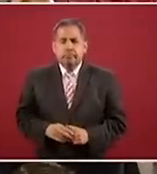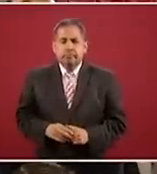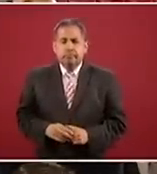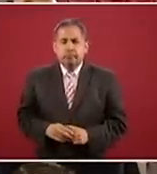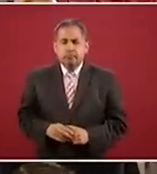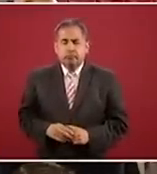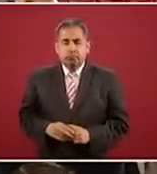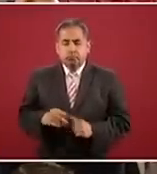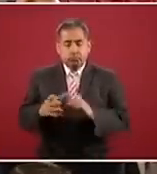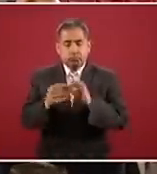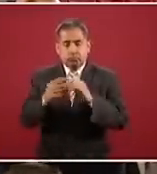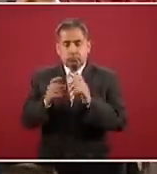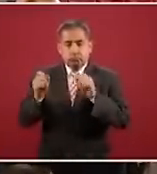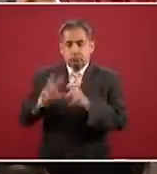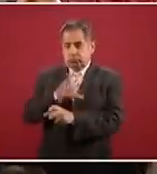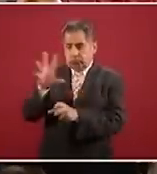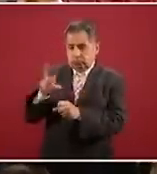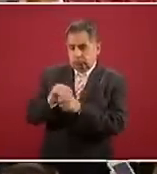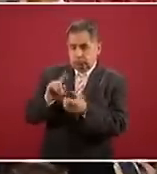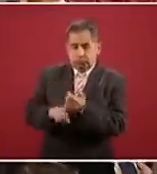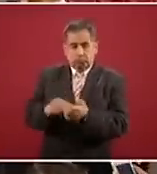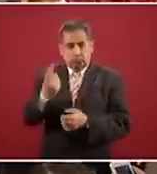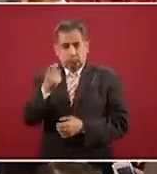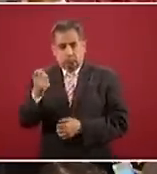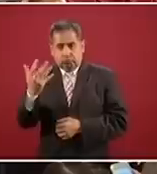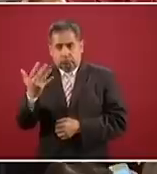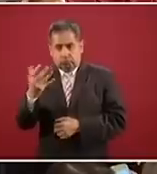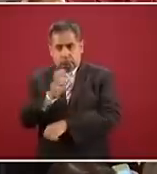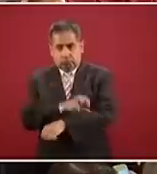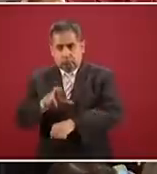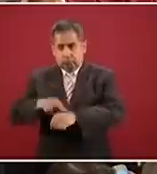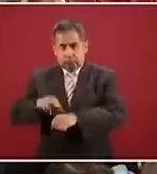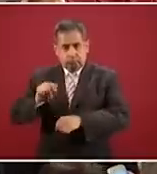Y aquí, bueno, tenemos el gran total, son 150 coordinaciones.